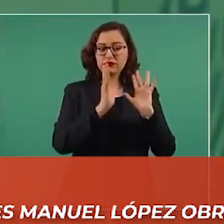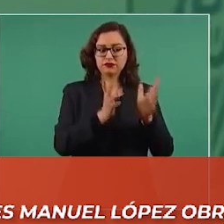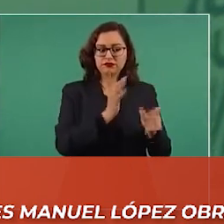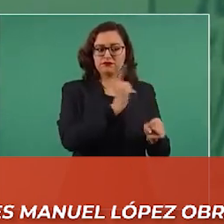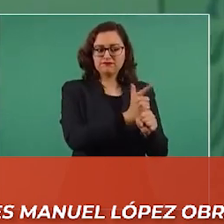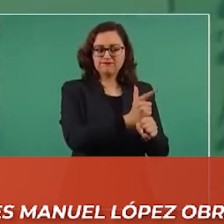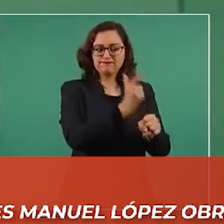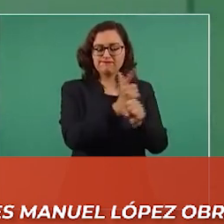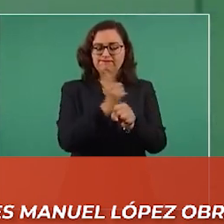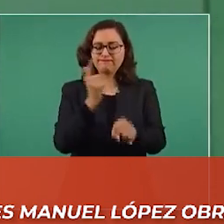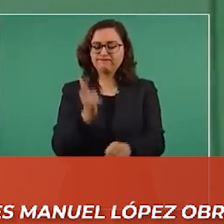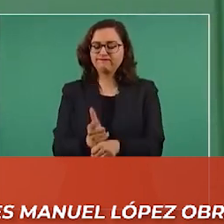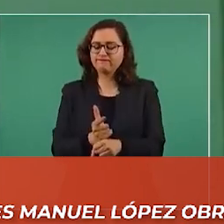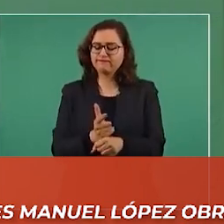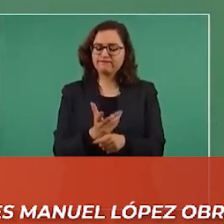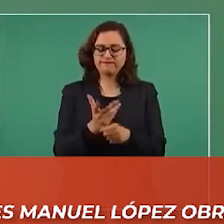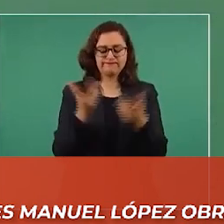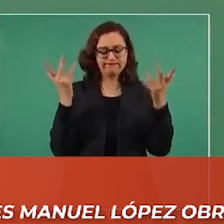sin vida.